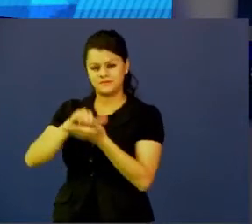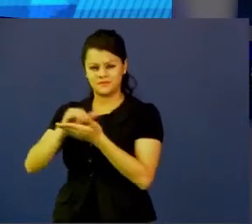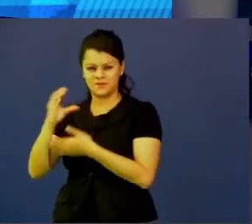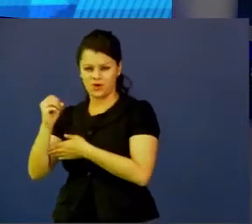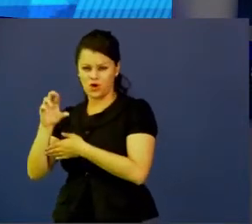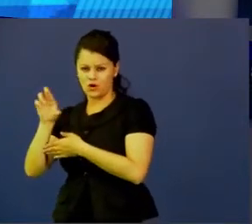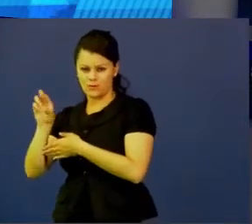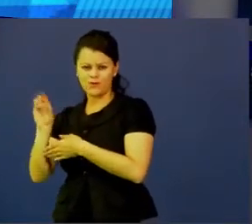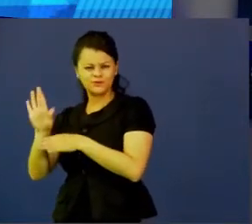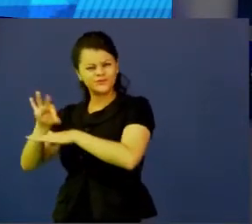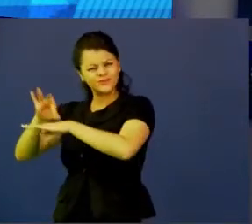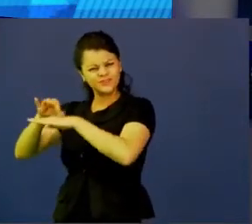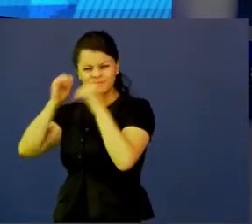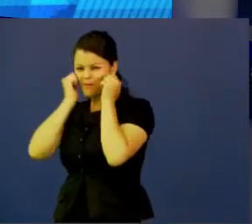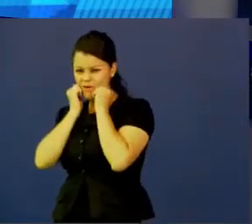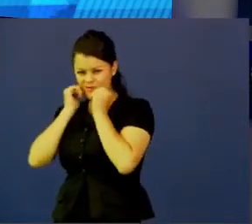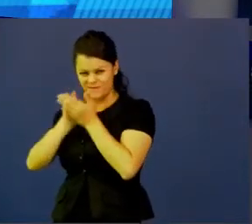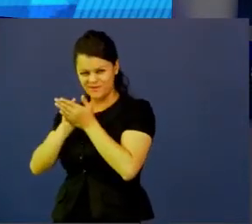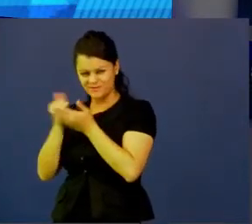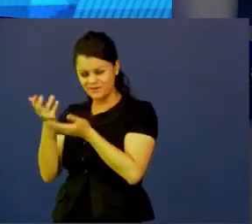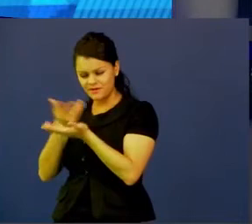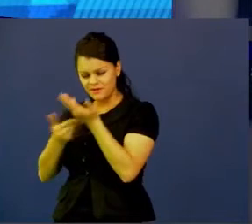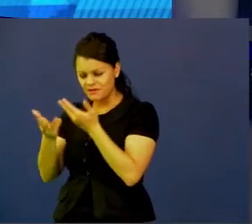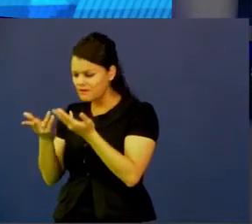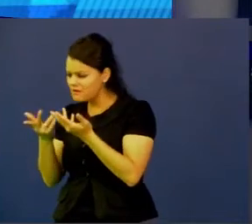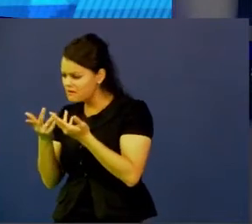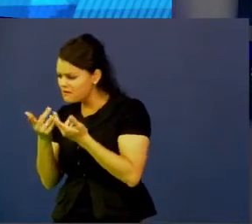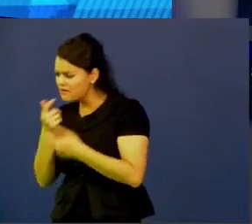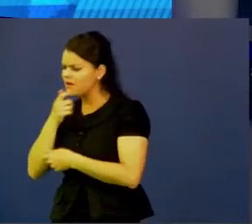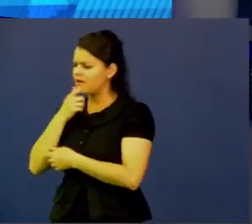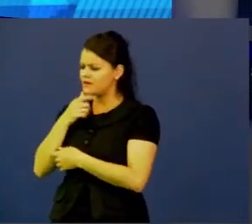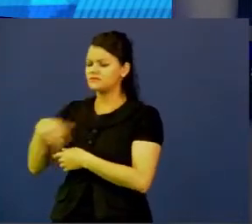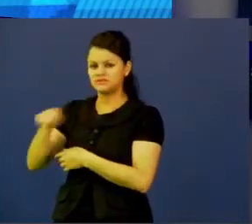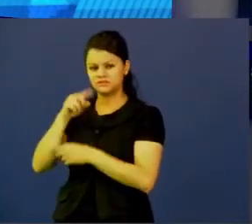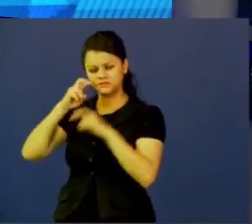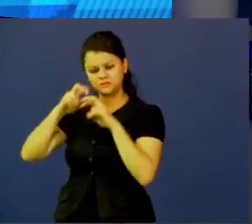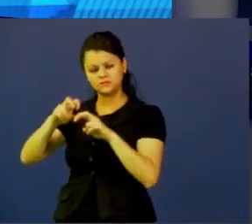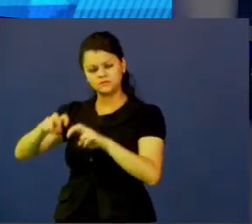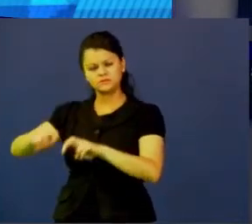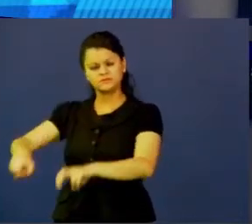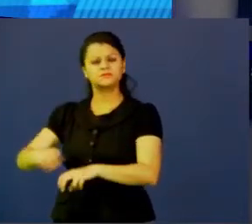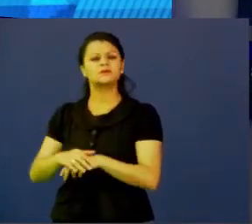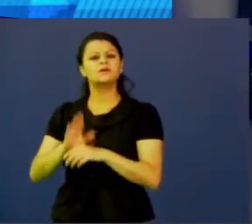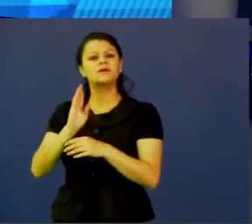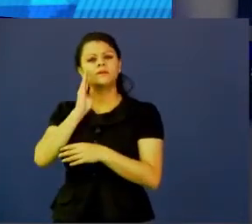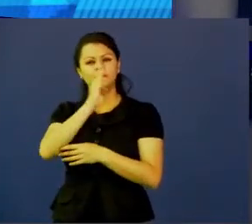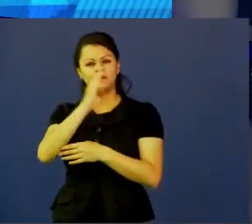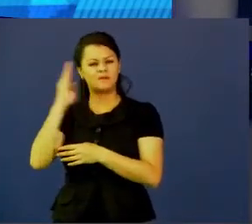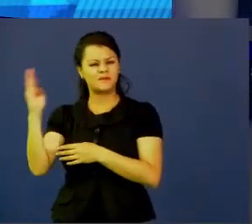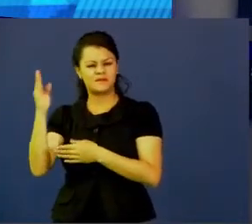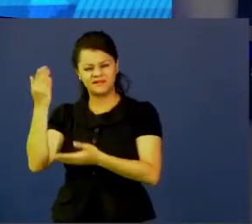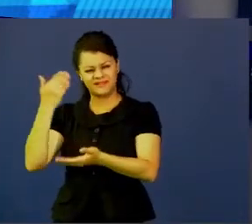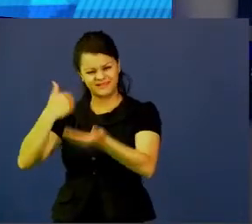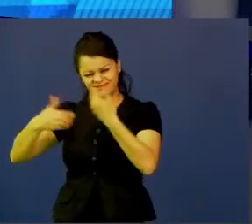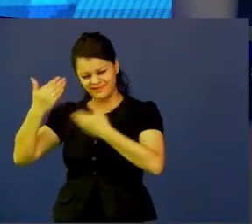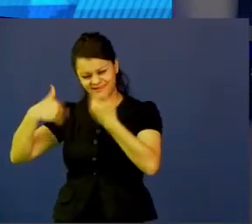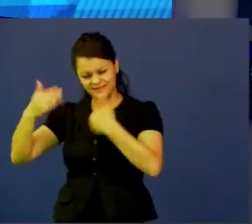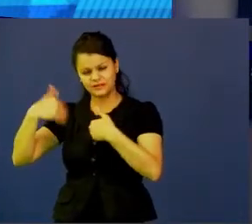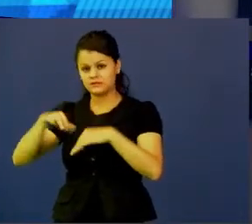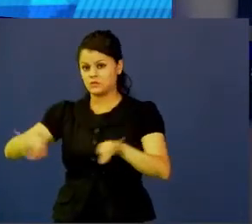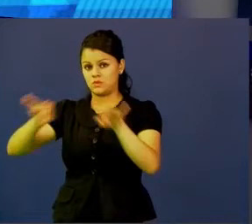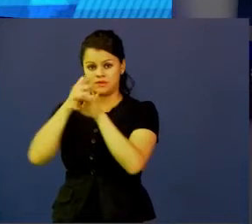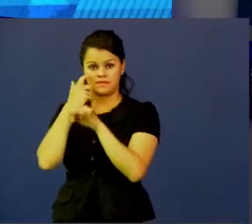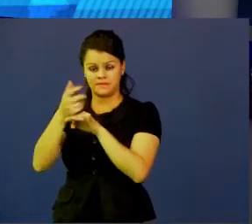hizo un marco, digamos, conceptual y bibliográfico, revisó la bibliografía más importante que había hasta ahora publicada frente